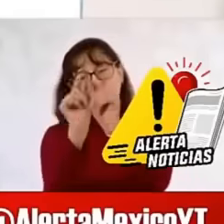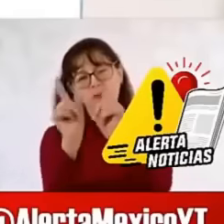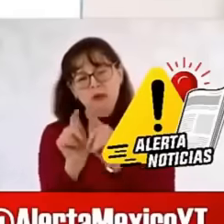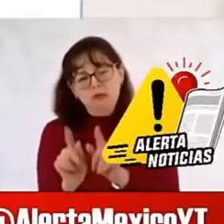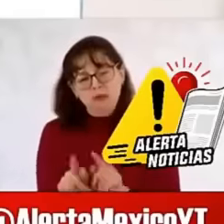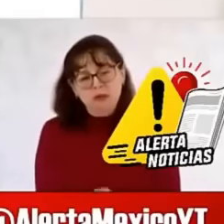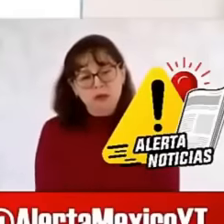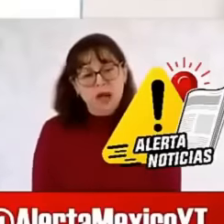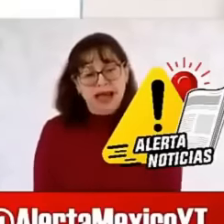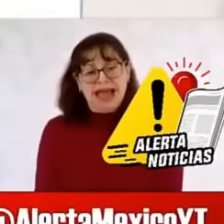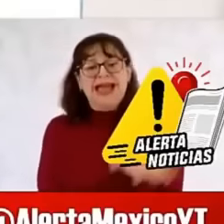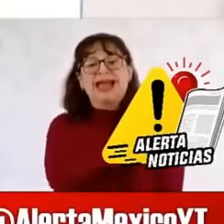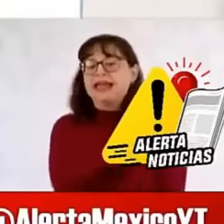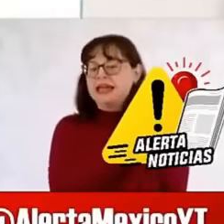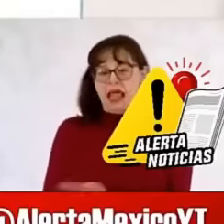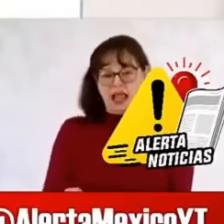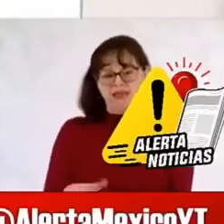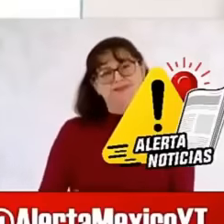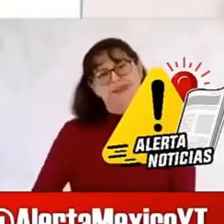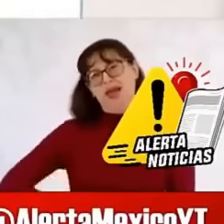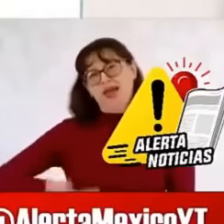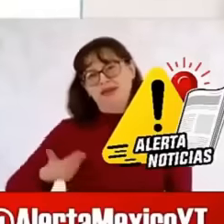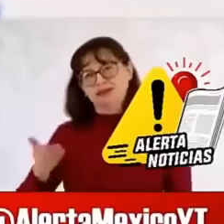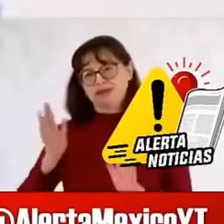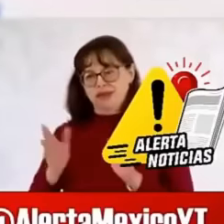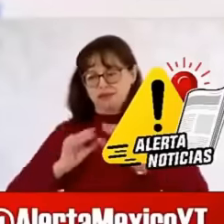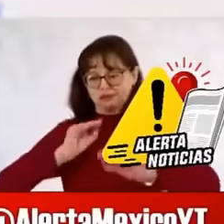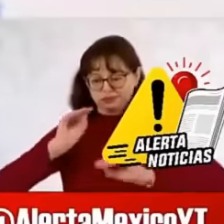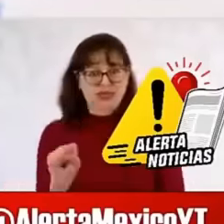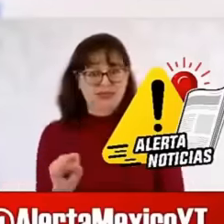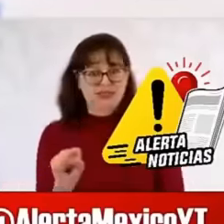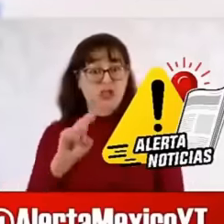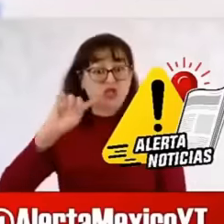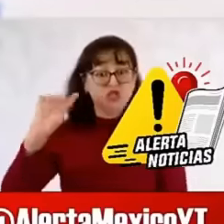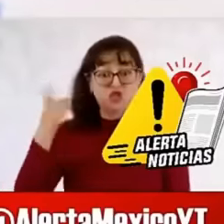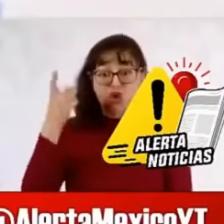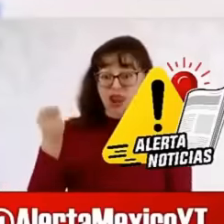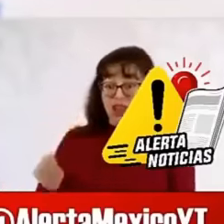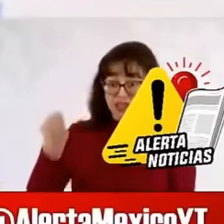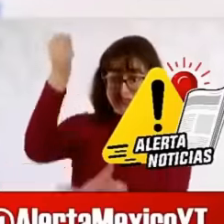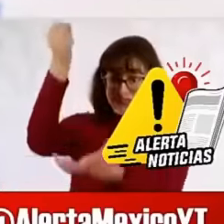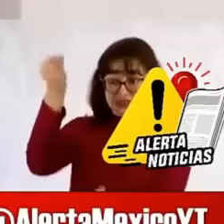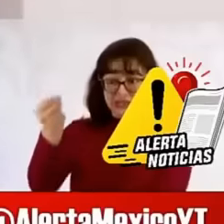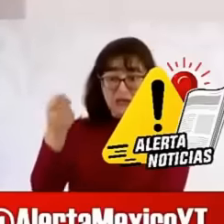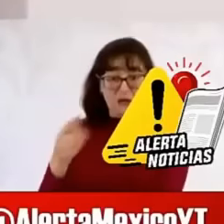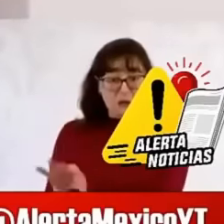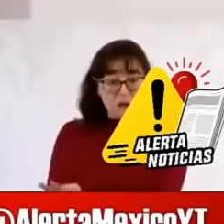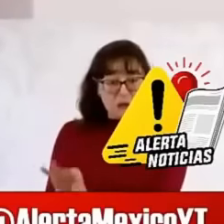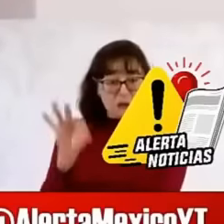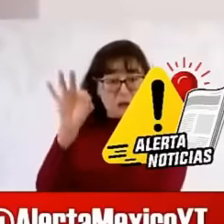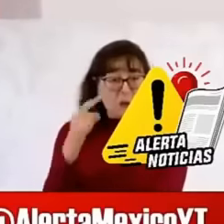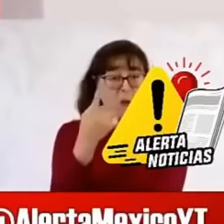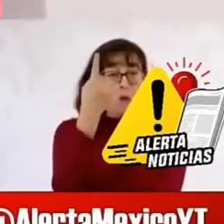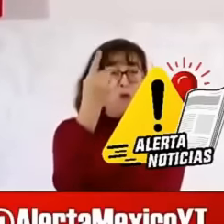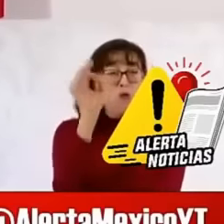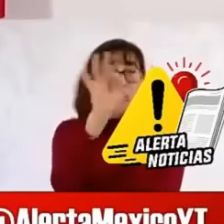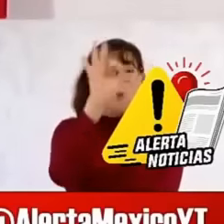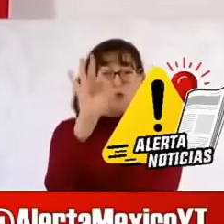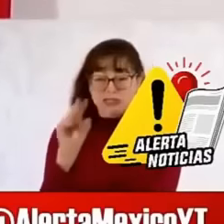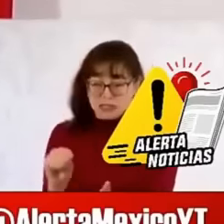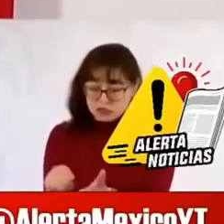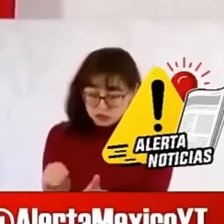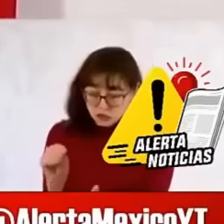pues tiene que ver con, fíjense, destinar el 1%. México ya destina 1.700